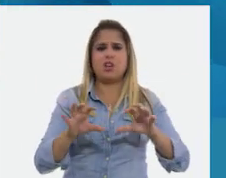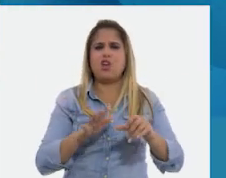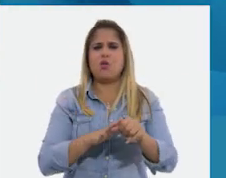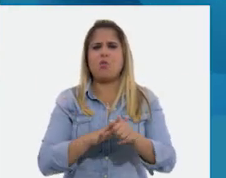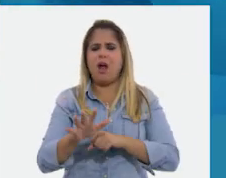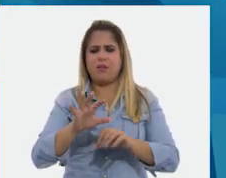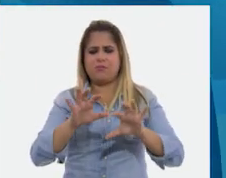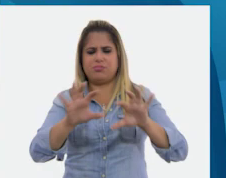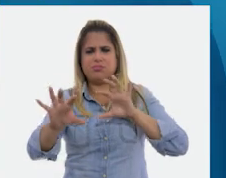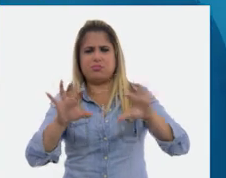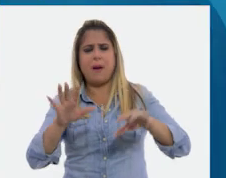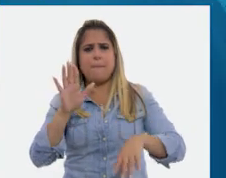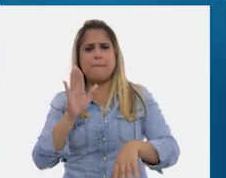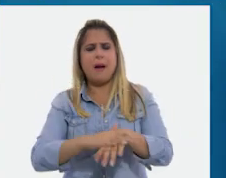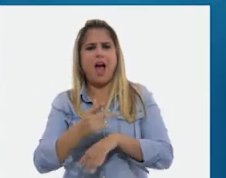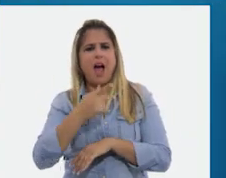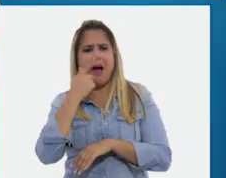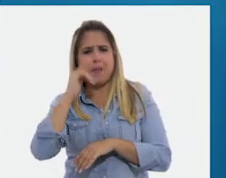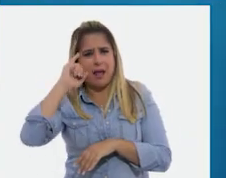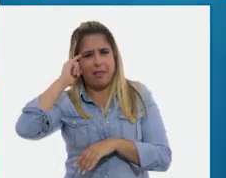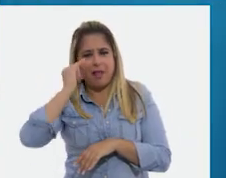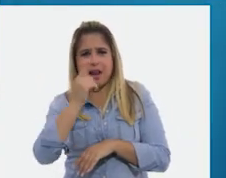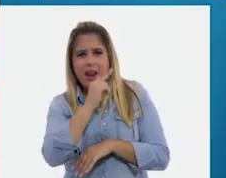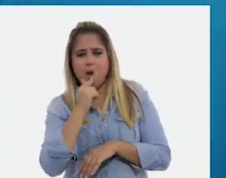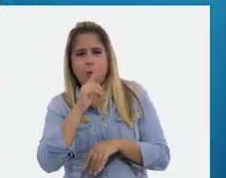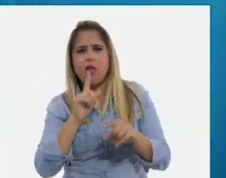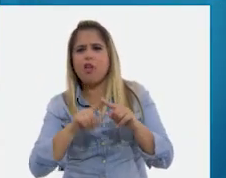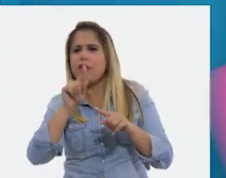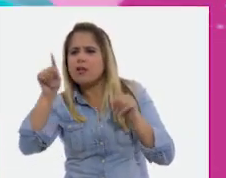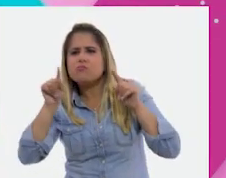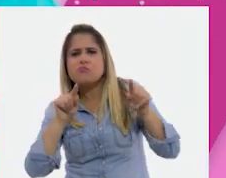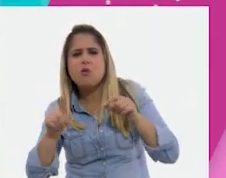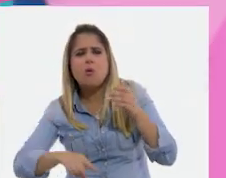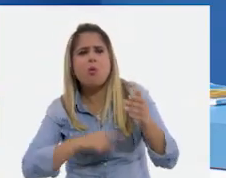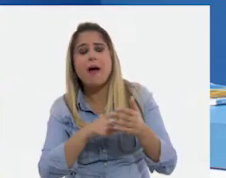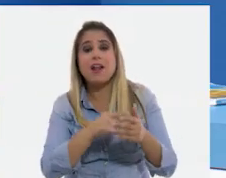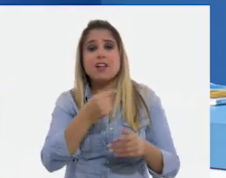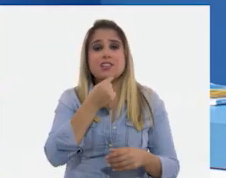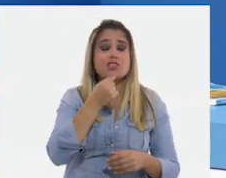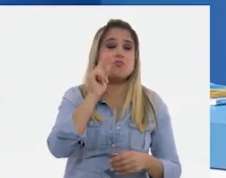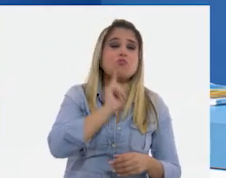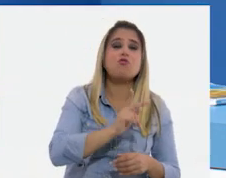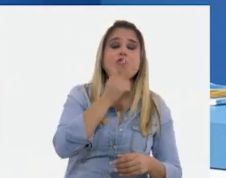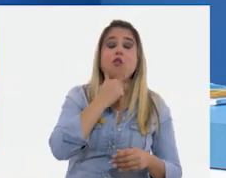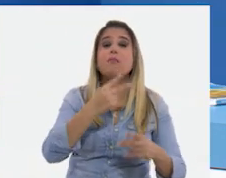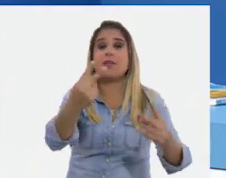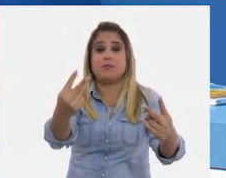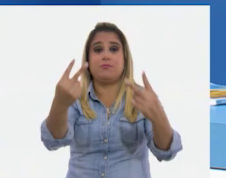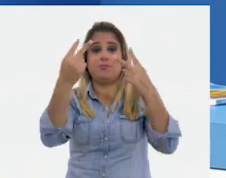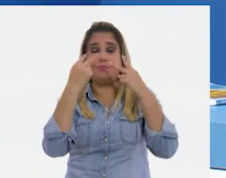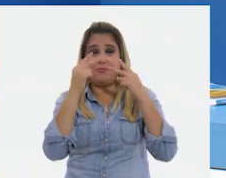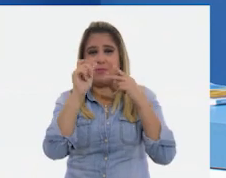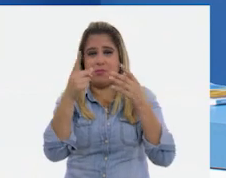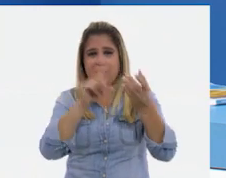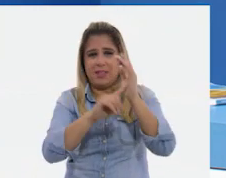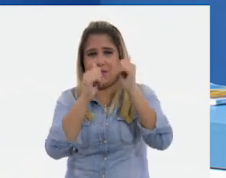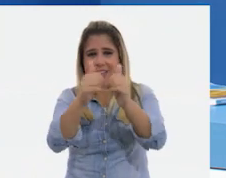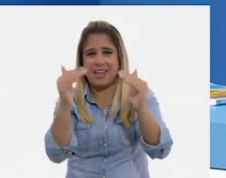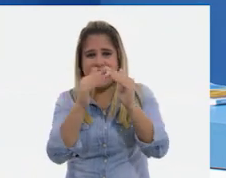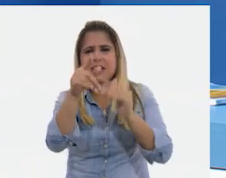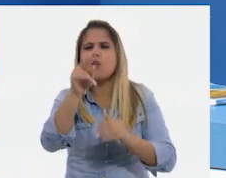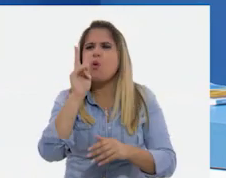hay más hablantes de lenguas indígenas? Los niños y niñas que nos acompañan desde casa